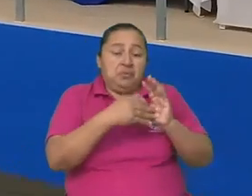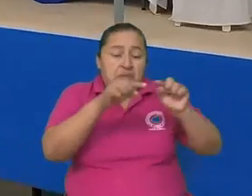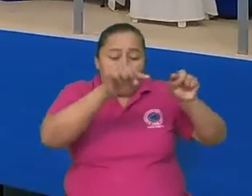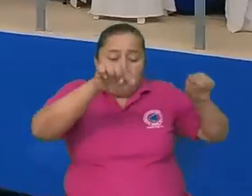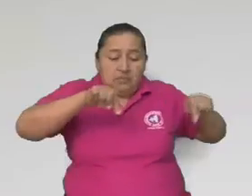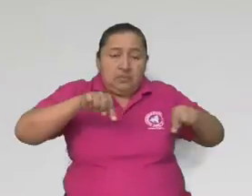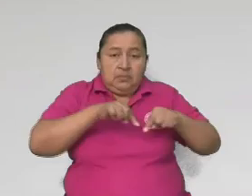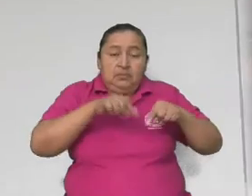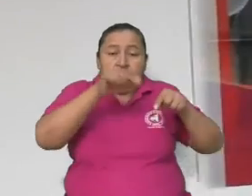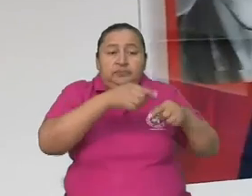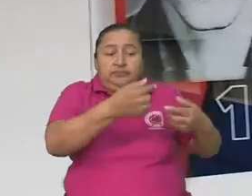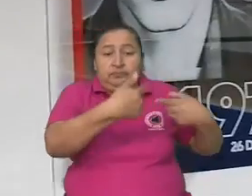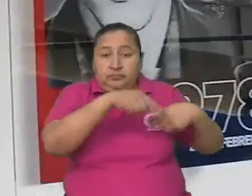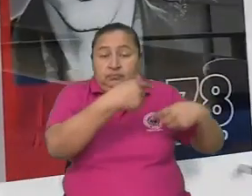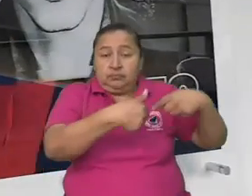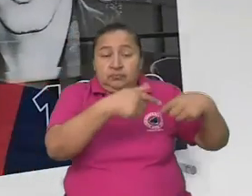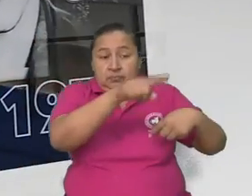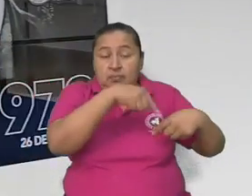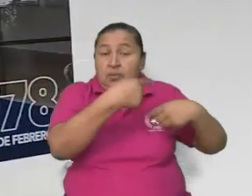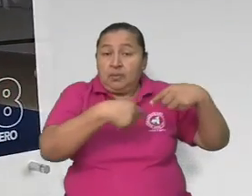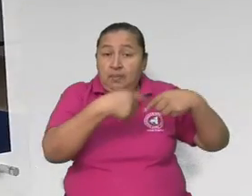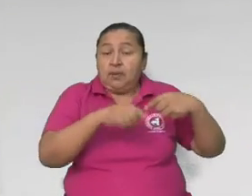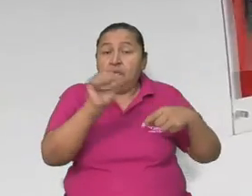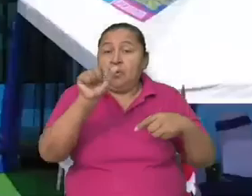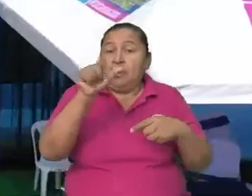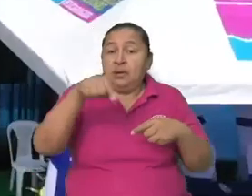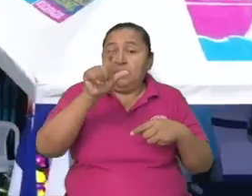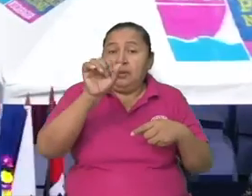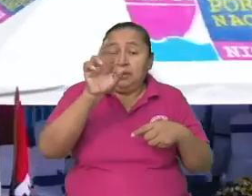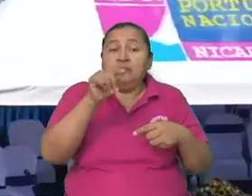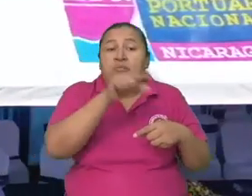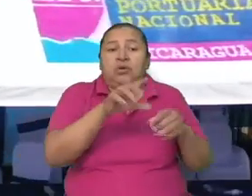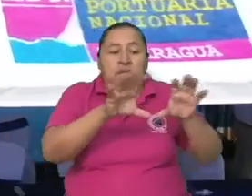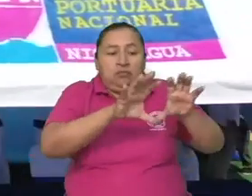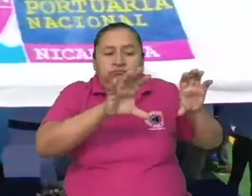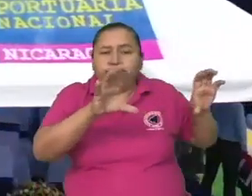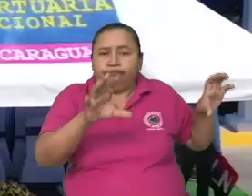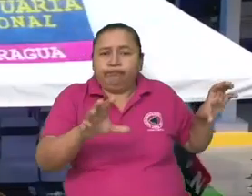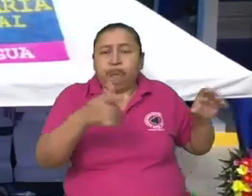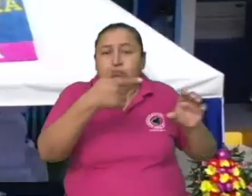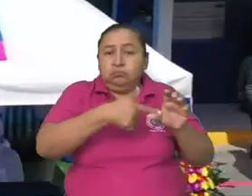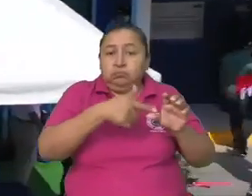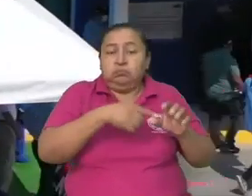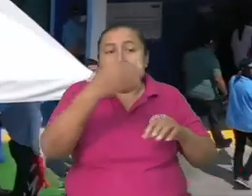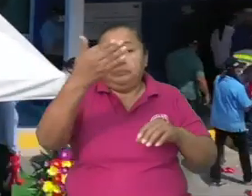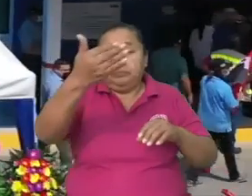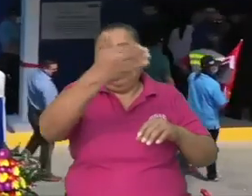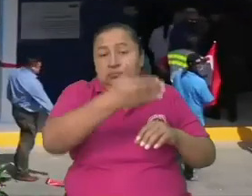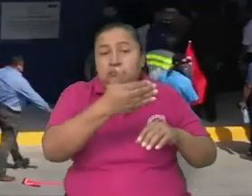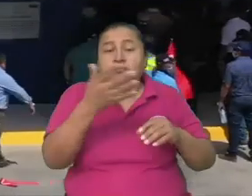cuadrados para ubicar todo lo que son las cisternas de gas cuando vienen del